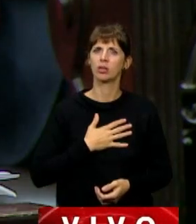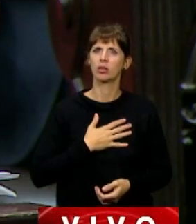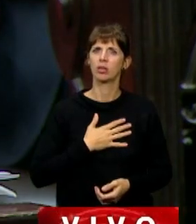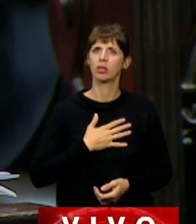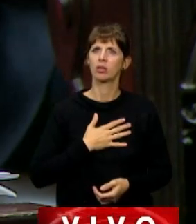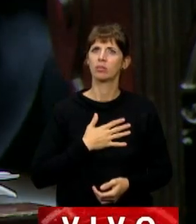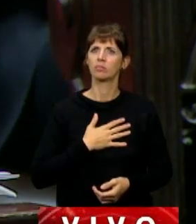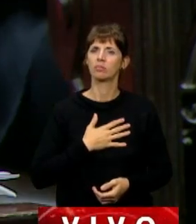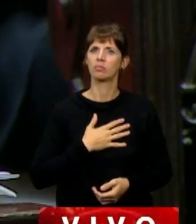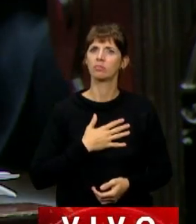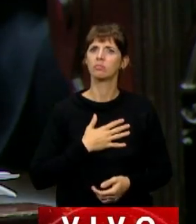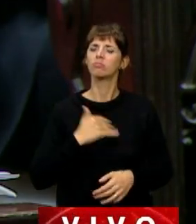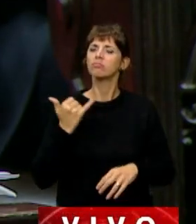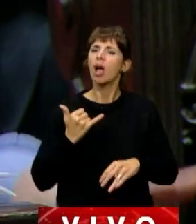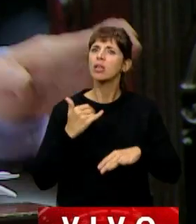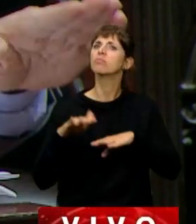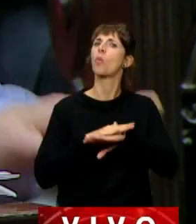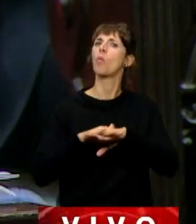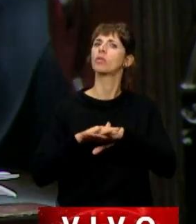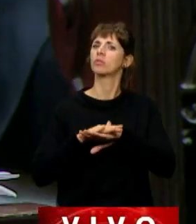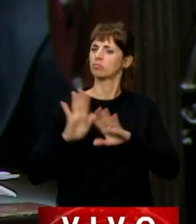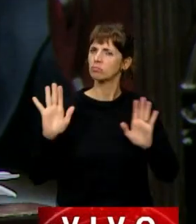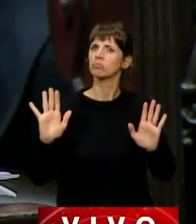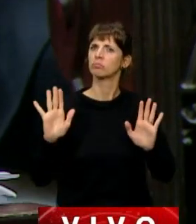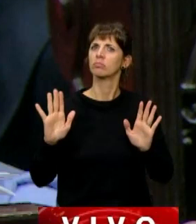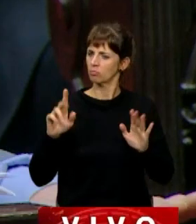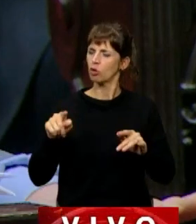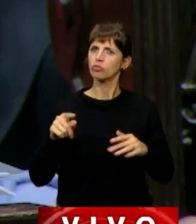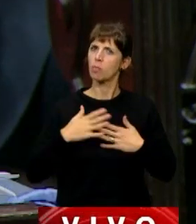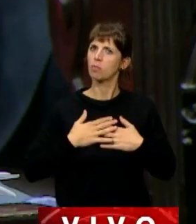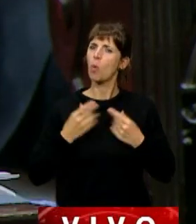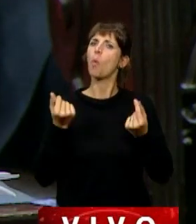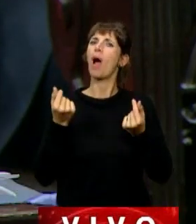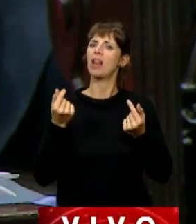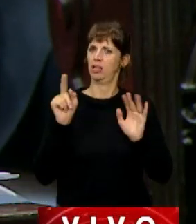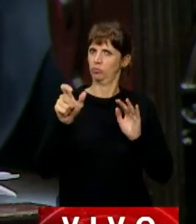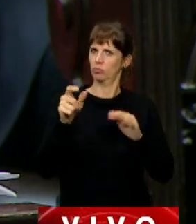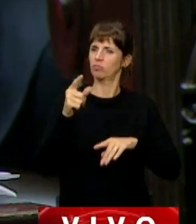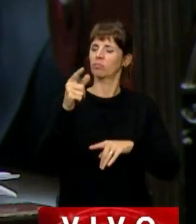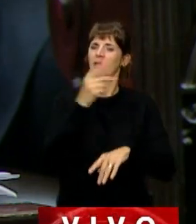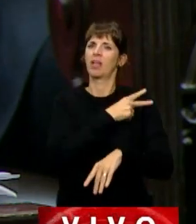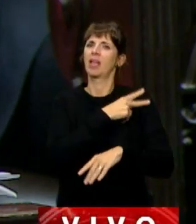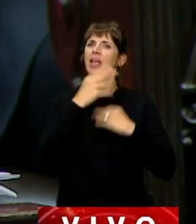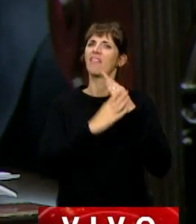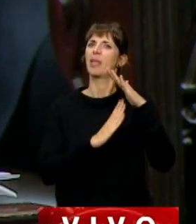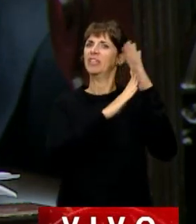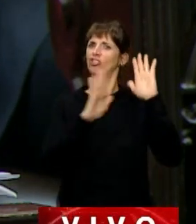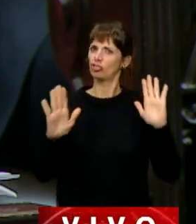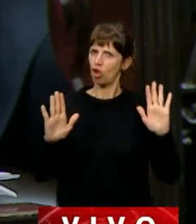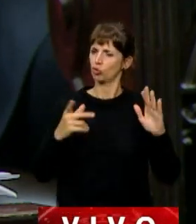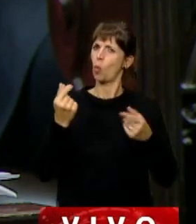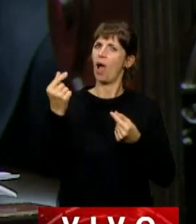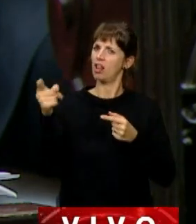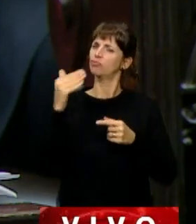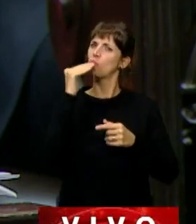piso. Por eso valoro lo que usted, el mensaje que vino a traer, jefe de gabinete. Hemos tocado un piso.